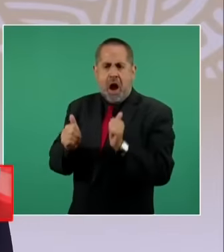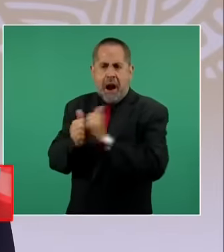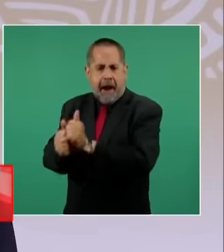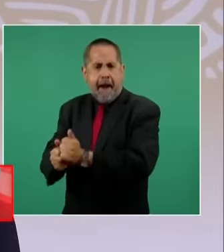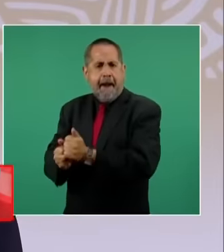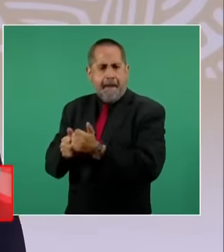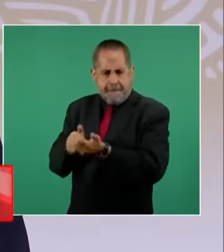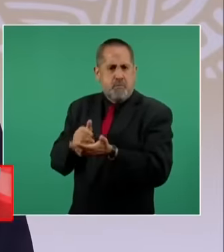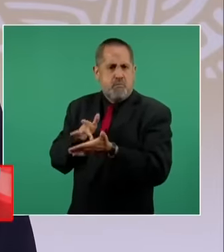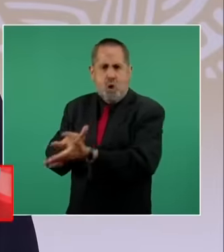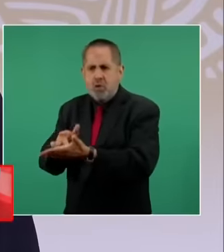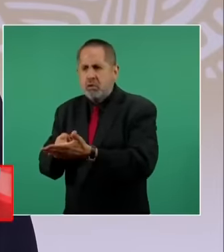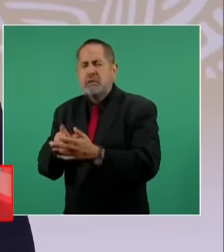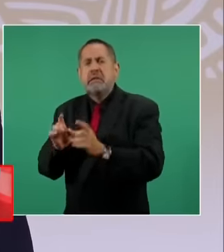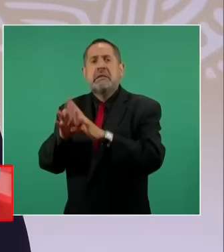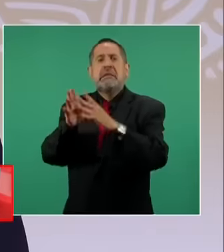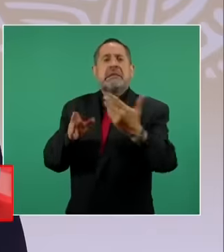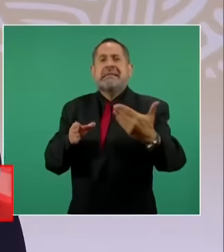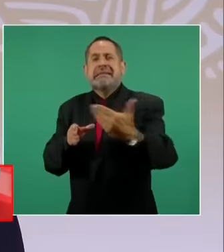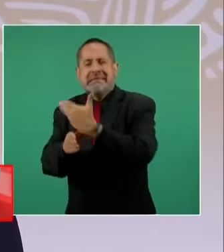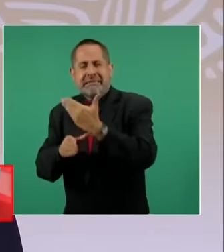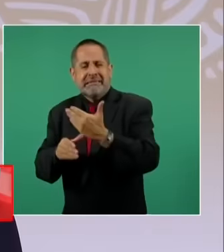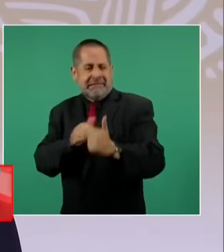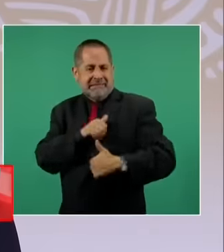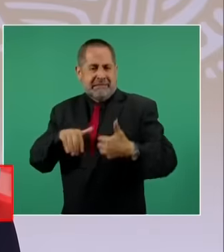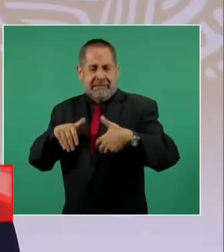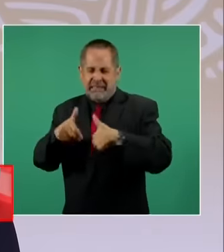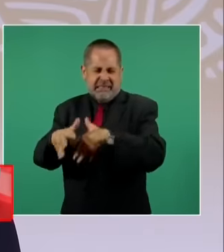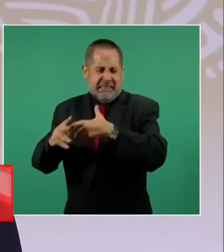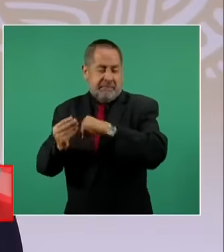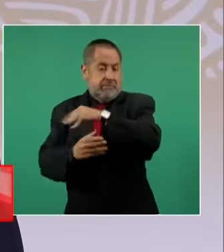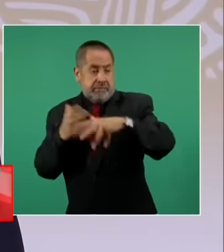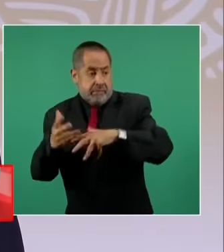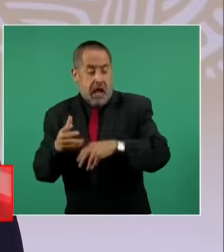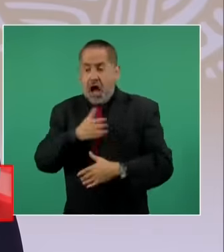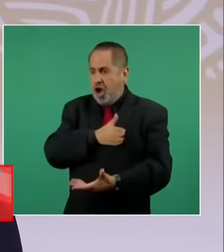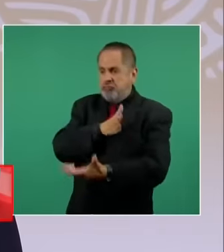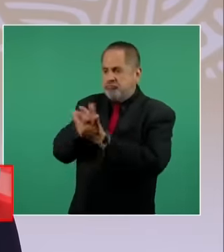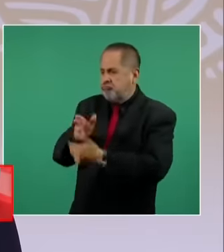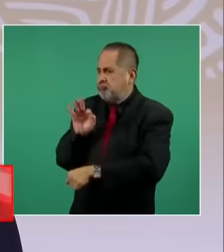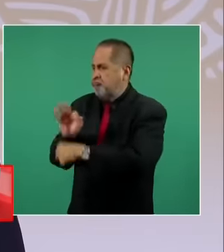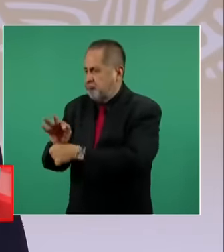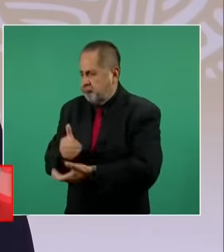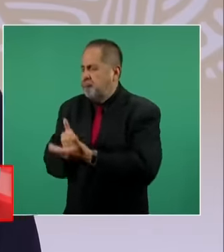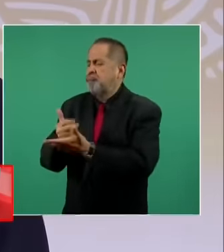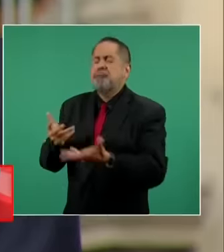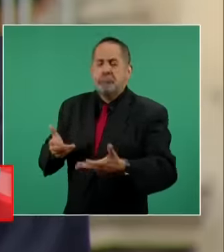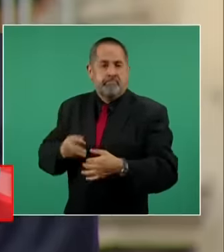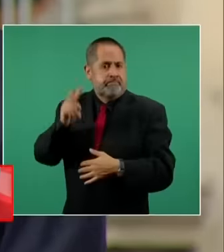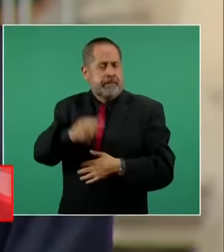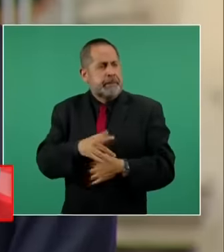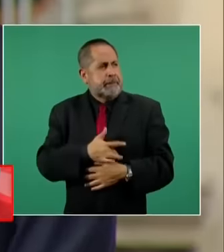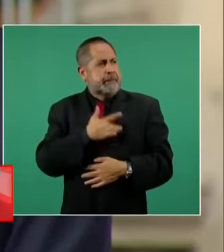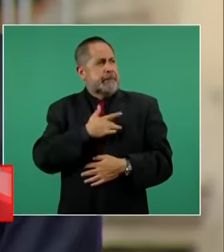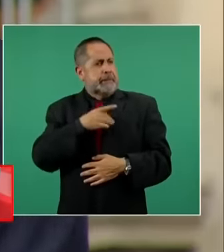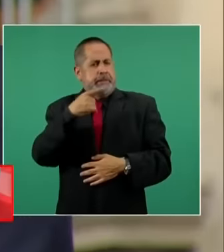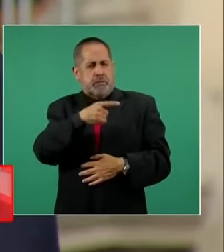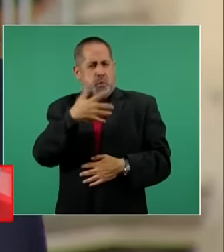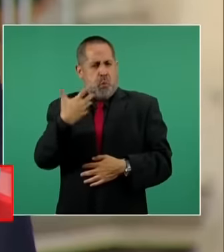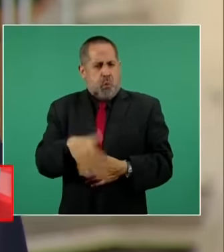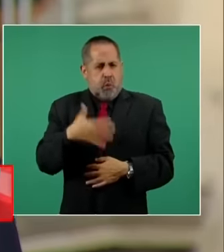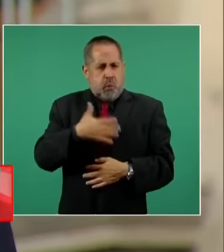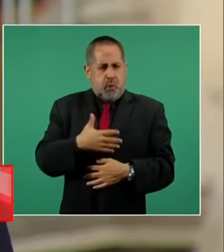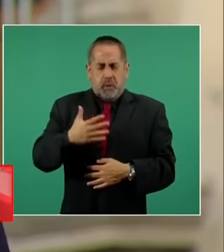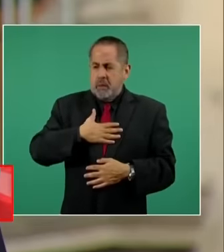raíz de la invasión mercenaria por Playa Girón en 1961 marca sensiblemente el carácter